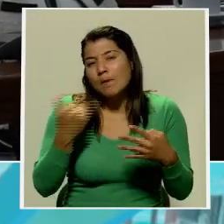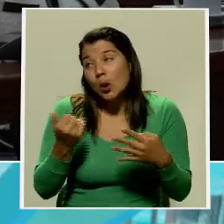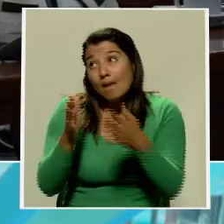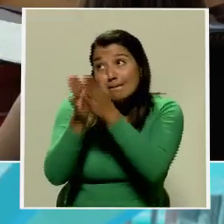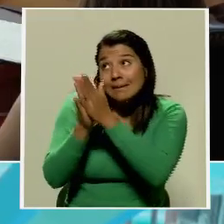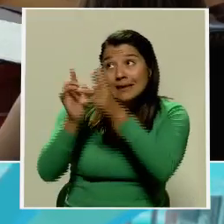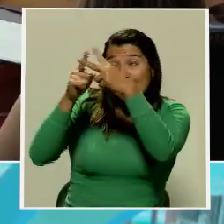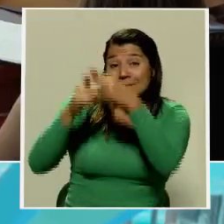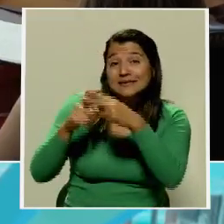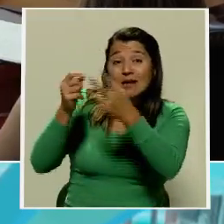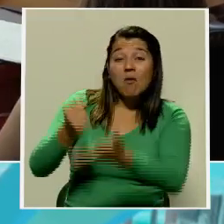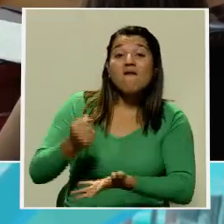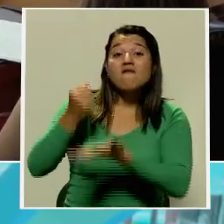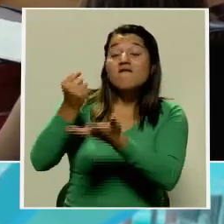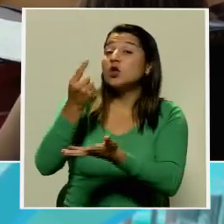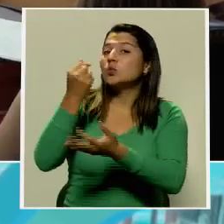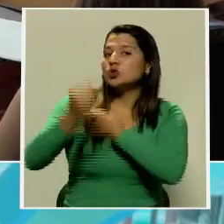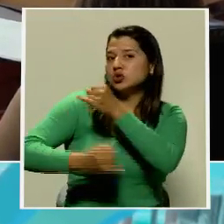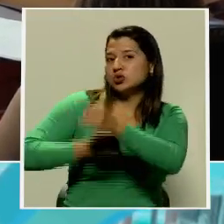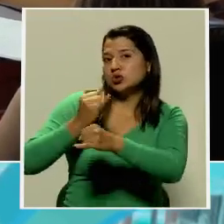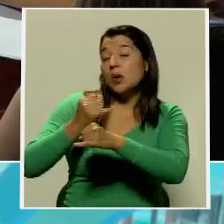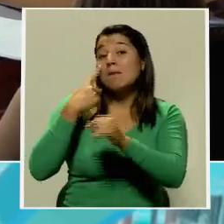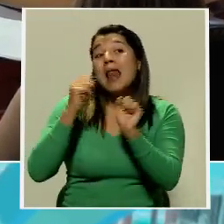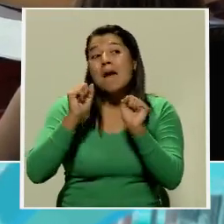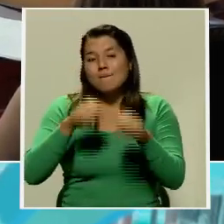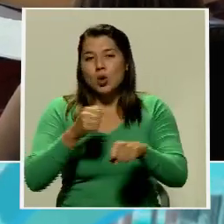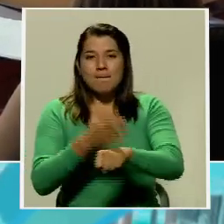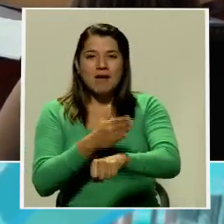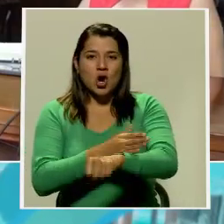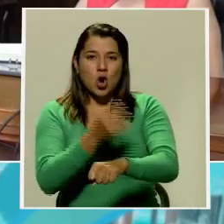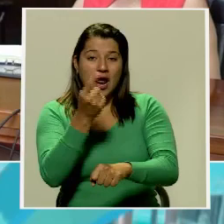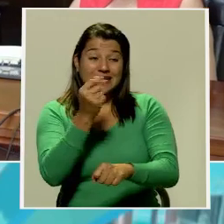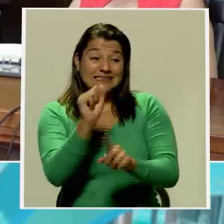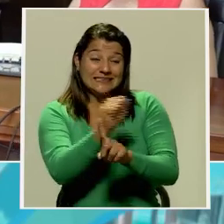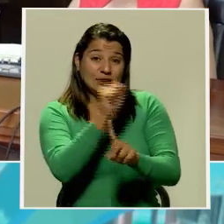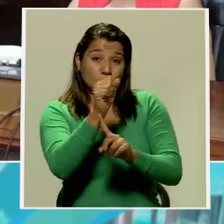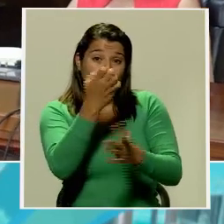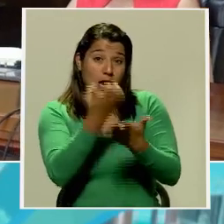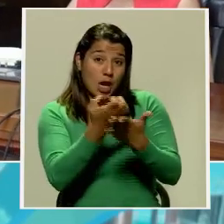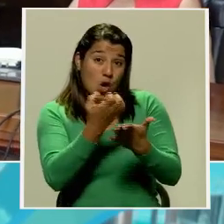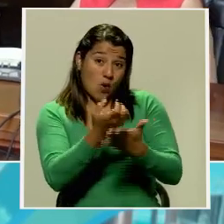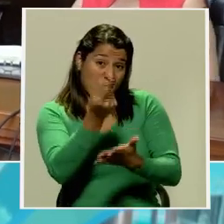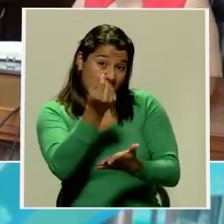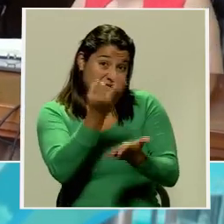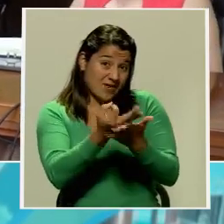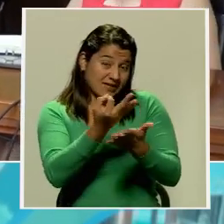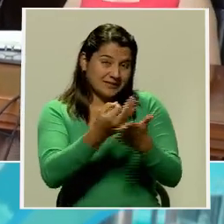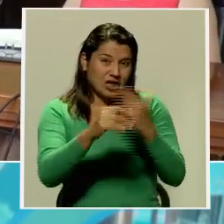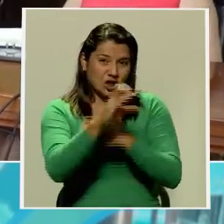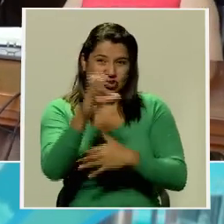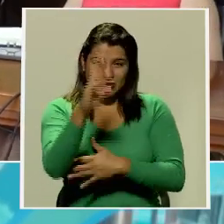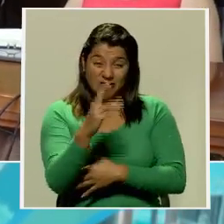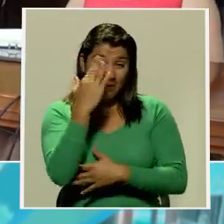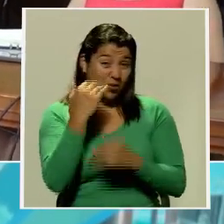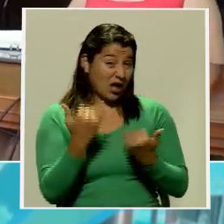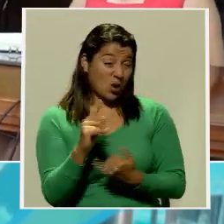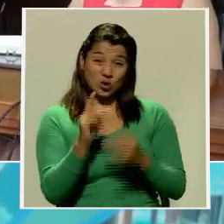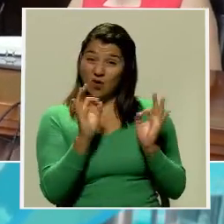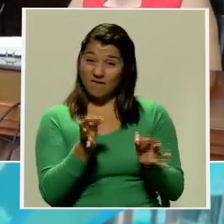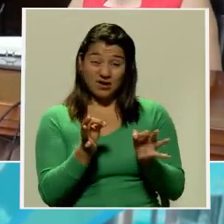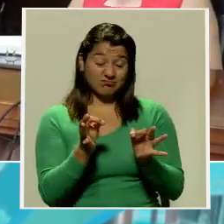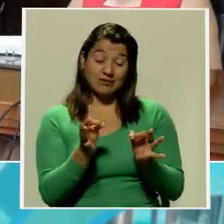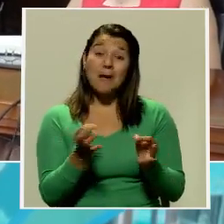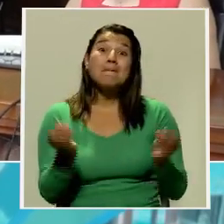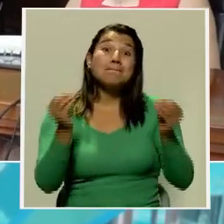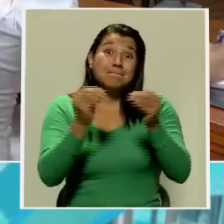subsanar las finanzas que no están nada bien en nuestro país previo a la pandemia, y por supuesto que se vio más